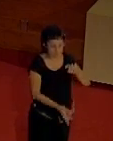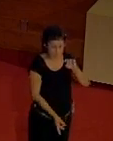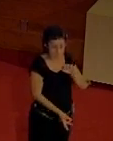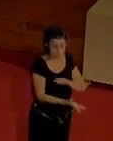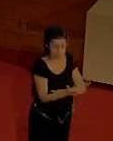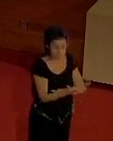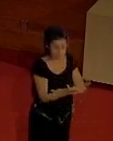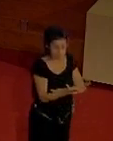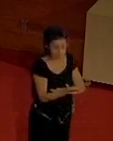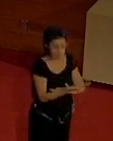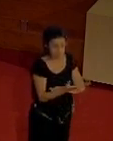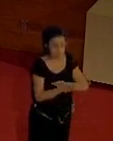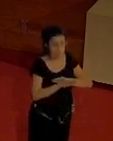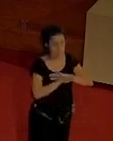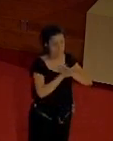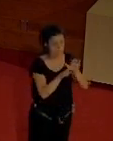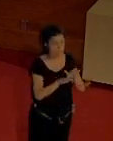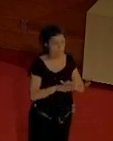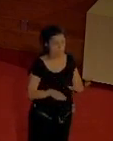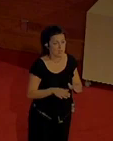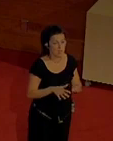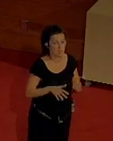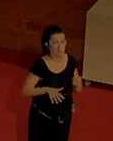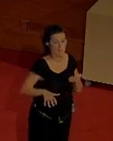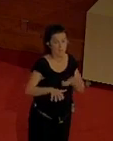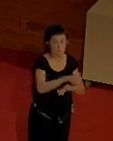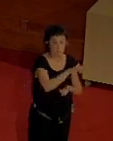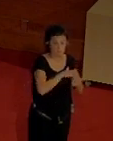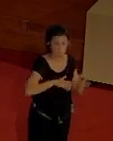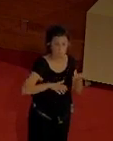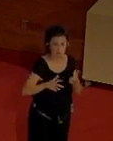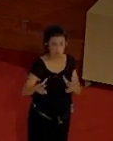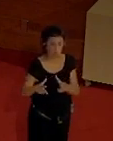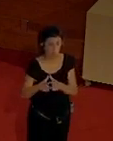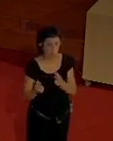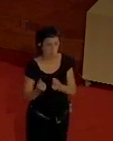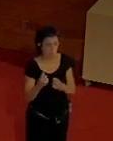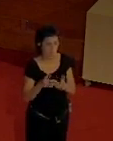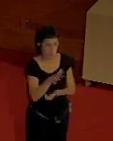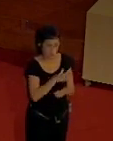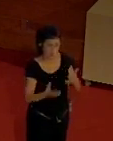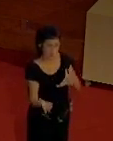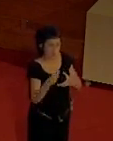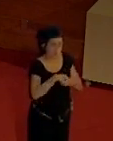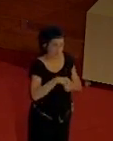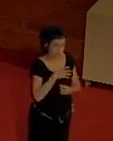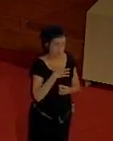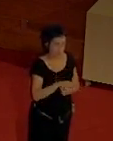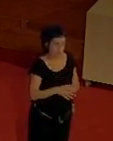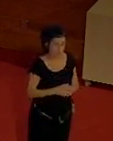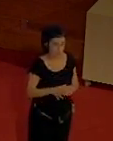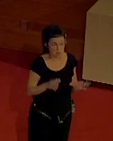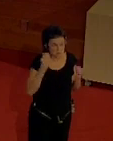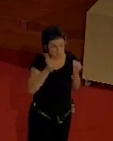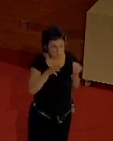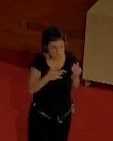puedan implicar violentamente a algunos aliados o socios que puedan tener Bueno pues en esa dinámica es en la que creo que